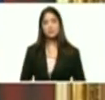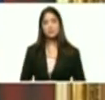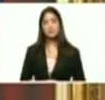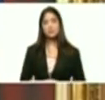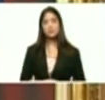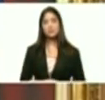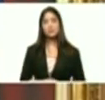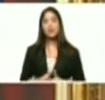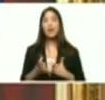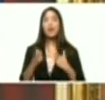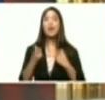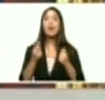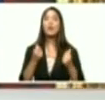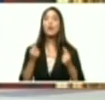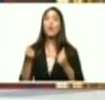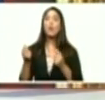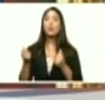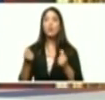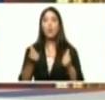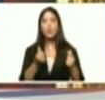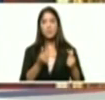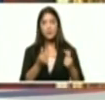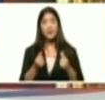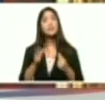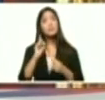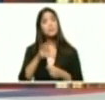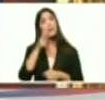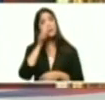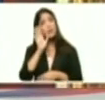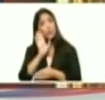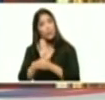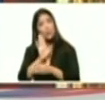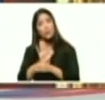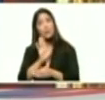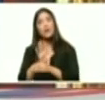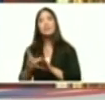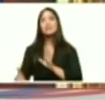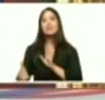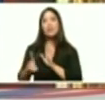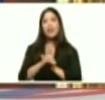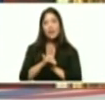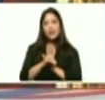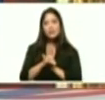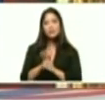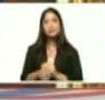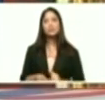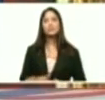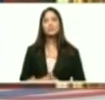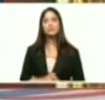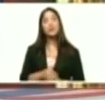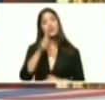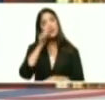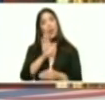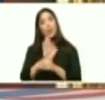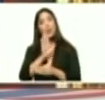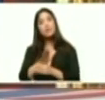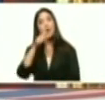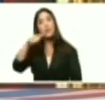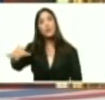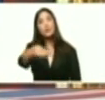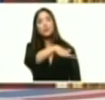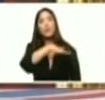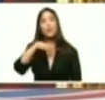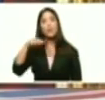económica, y pidiendo, que se protegiera, el derecho, valga, la redundancia, de proteger, a nuestro pueblo,